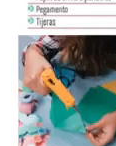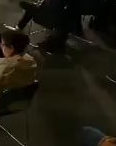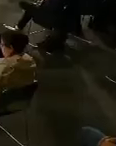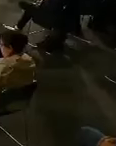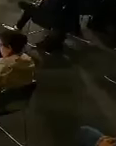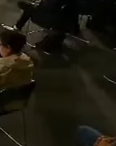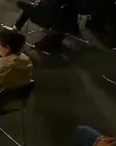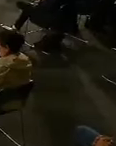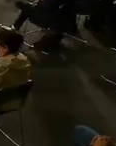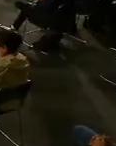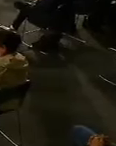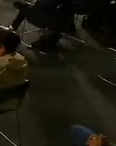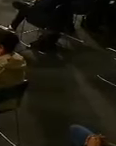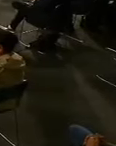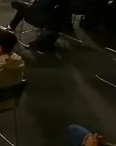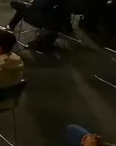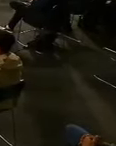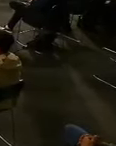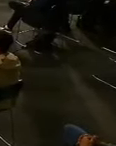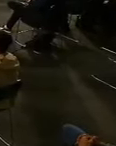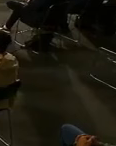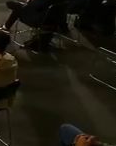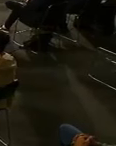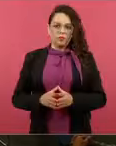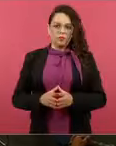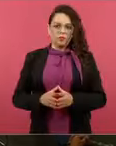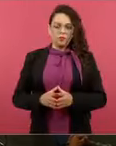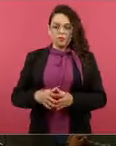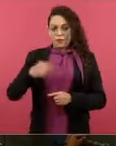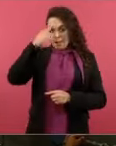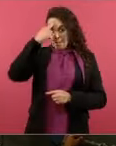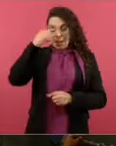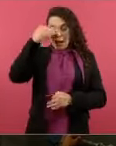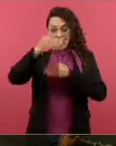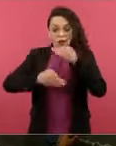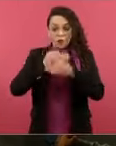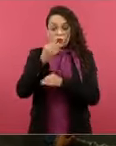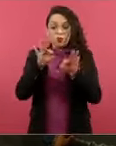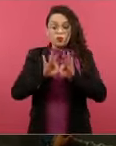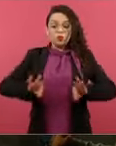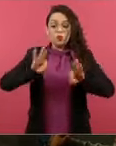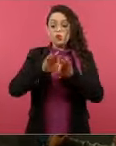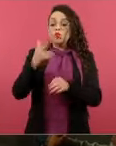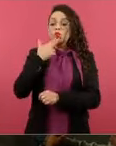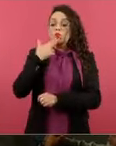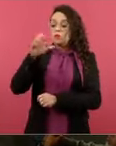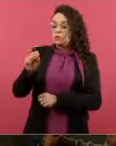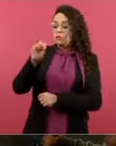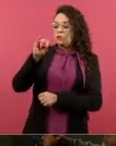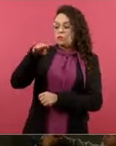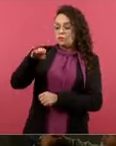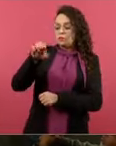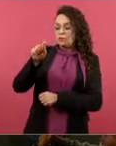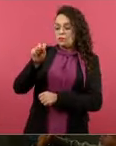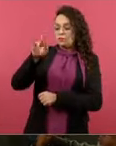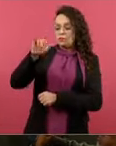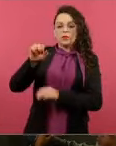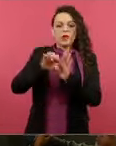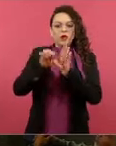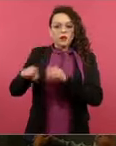que la asimetría es importante en todo momento. Cuando nuestras niñas y niños se observan frente al espejo, ahí está